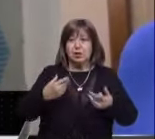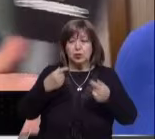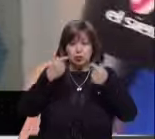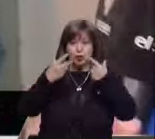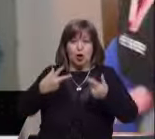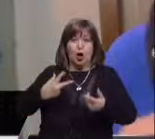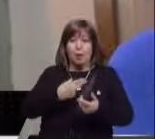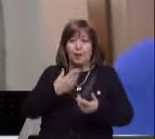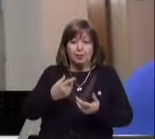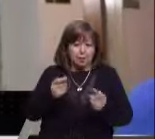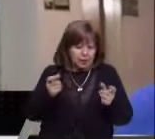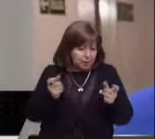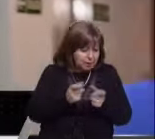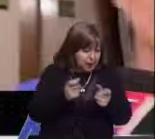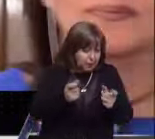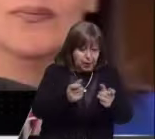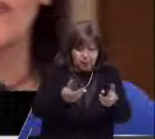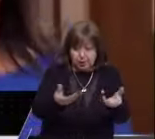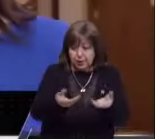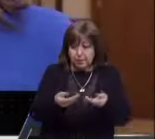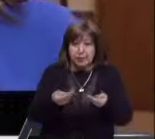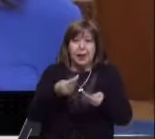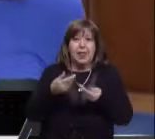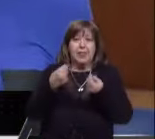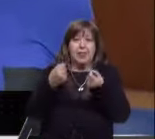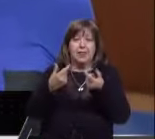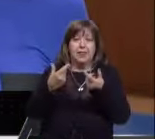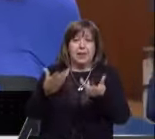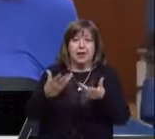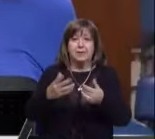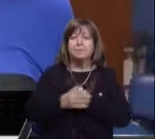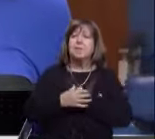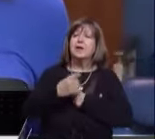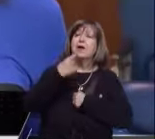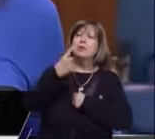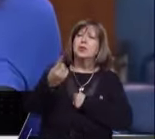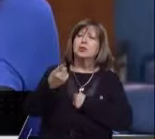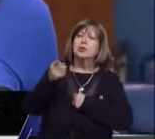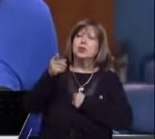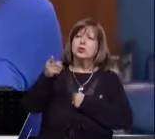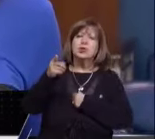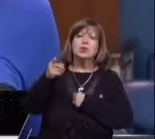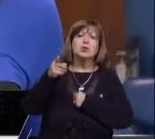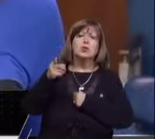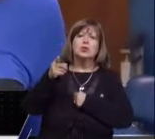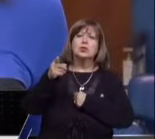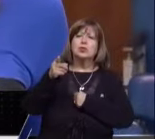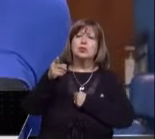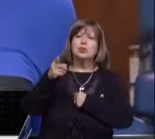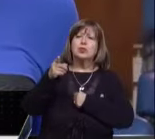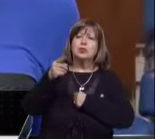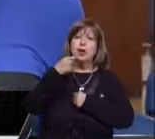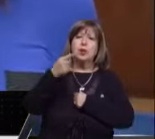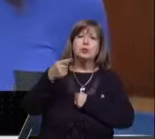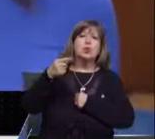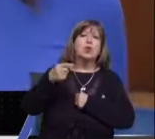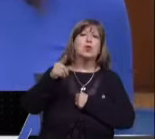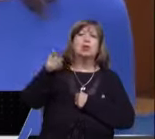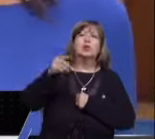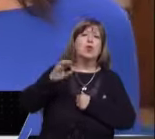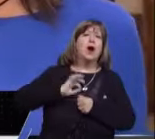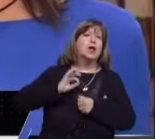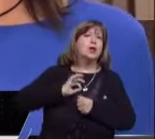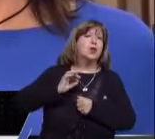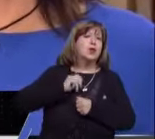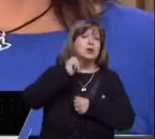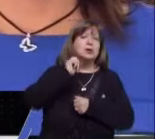problema. Sí, tengo una pregunta más que me gustaría hacerle al doctor. ¿Cuántos años estudió el doctor Guzanti para poder hacer lo que hoy hace? Porque me parece que